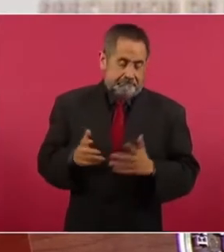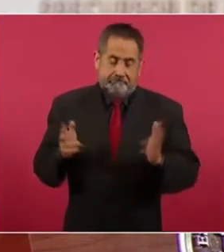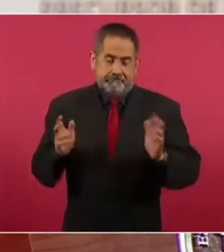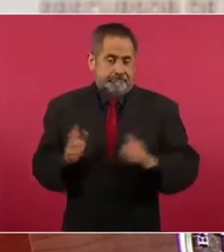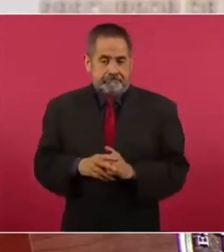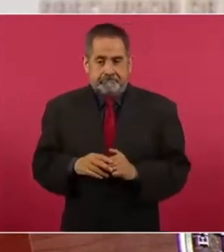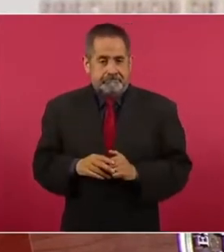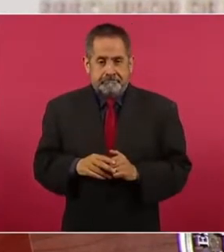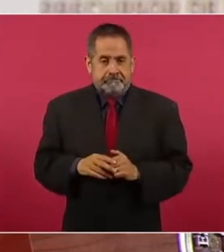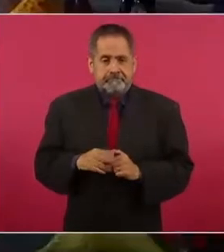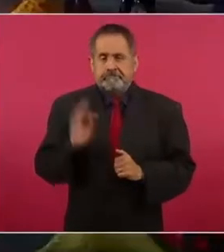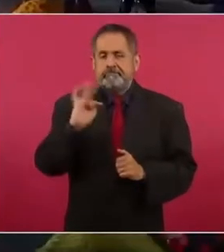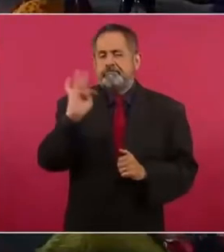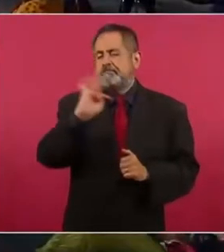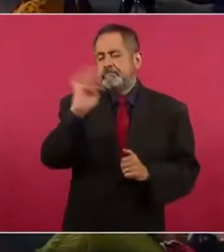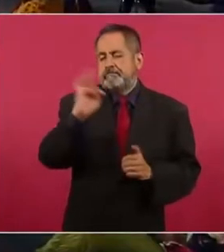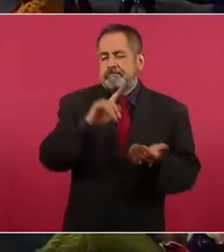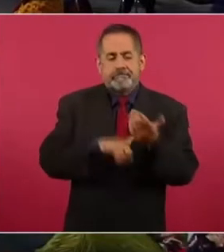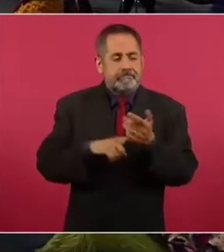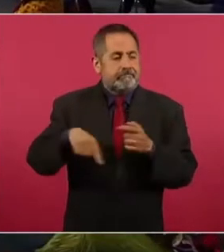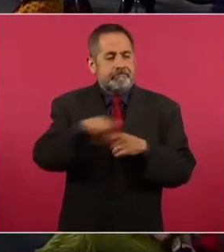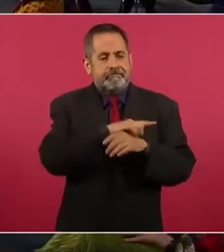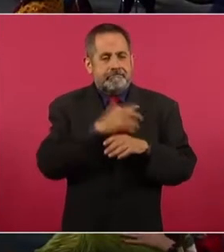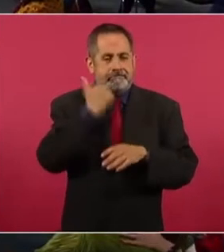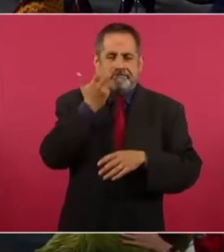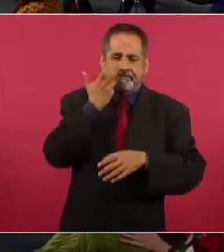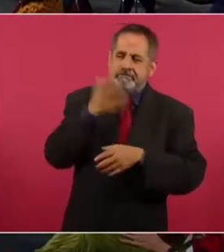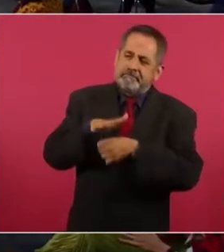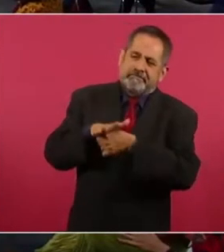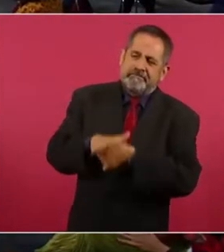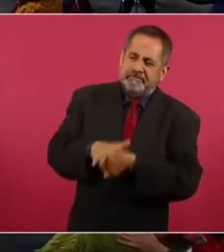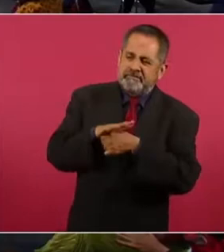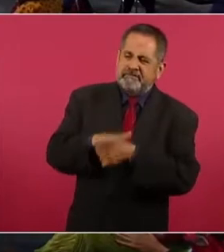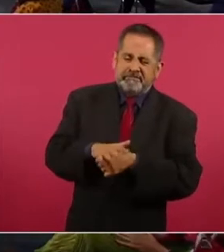podría ser un mecanismo de presión